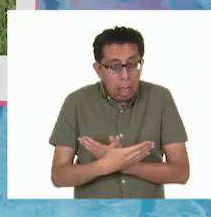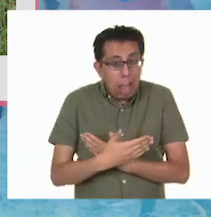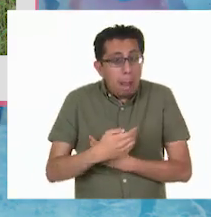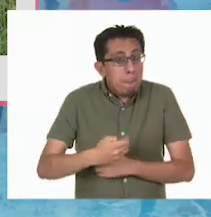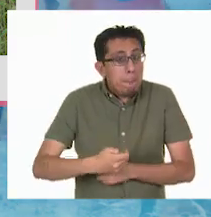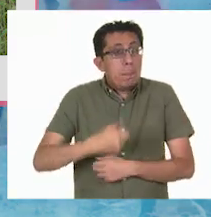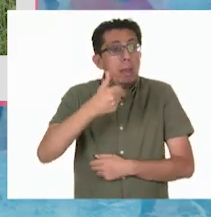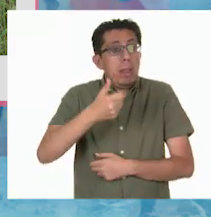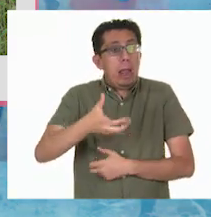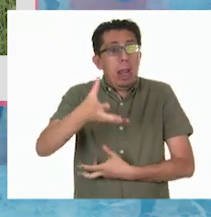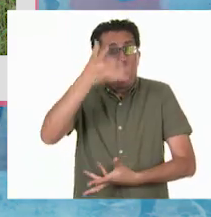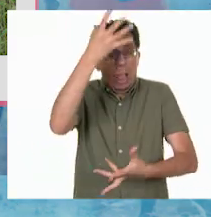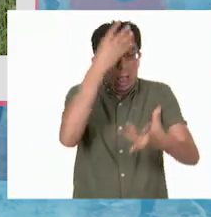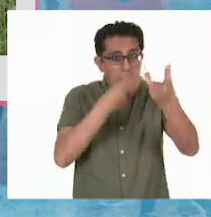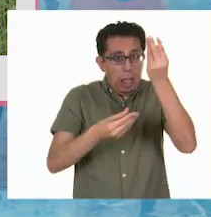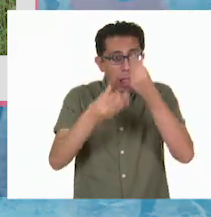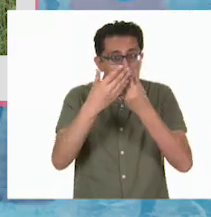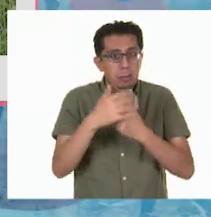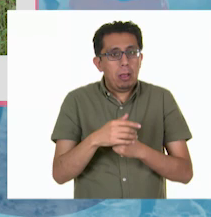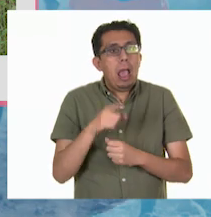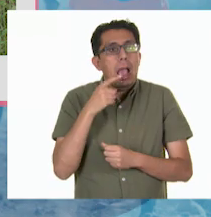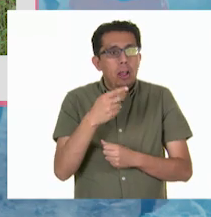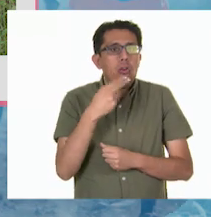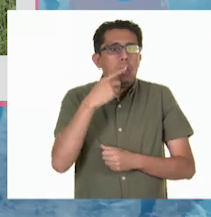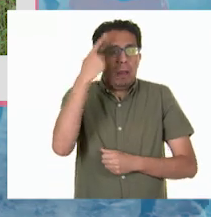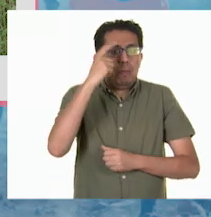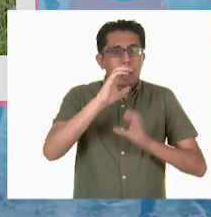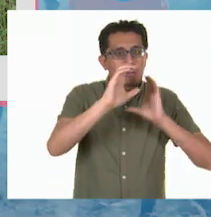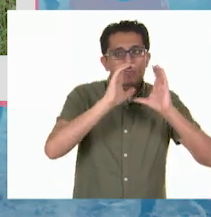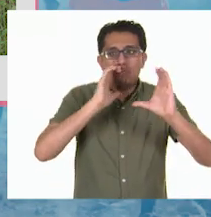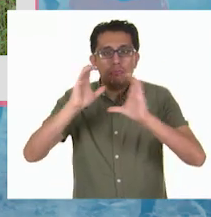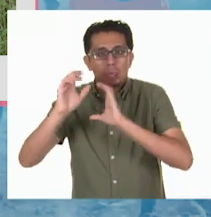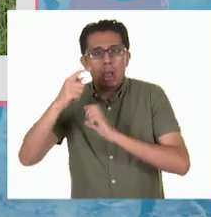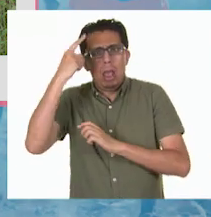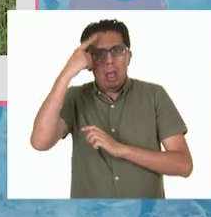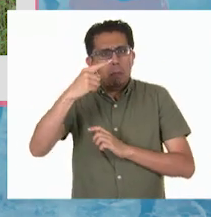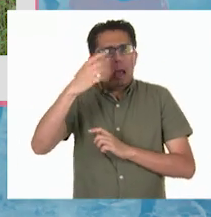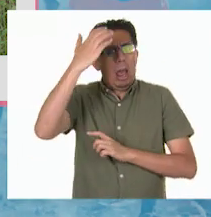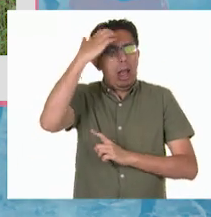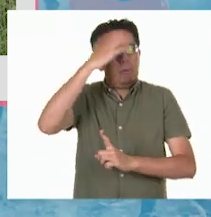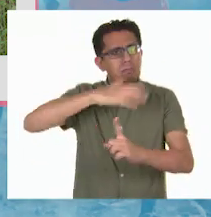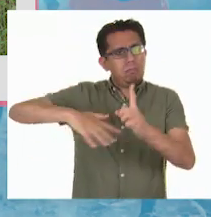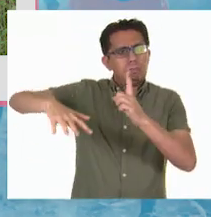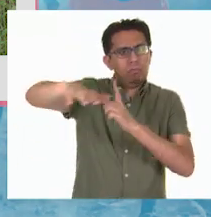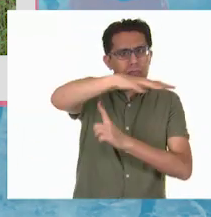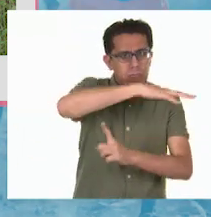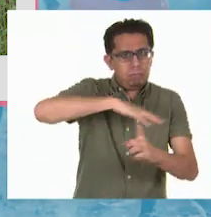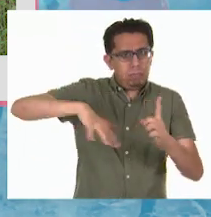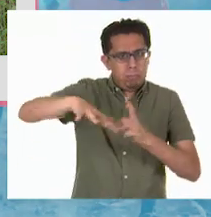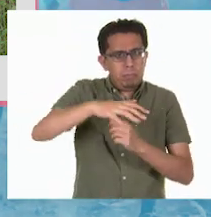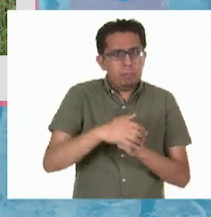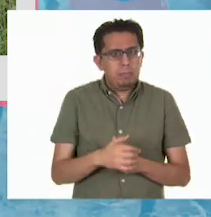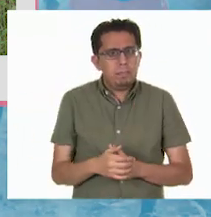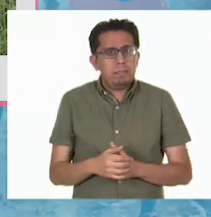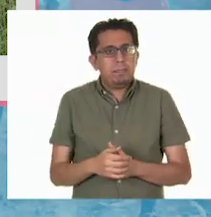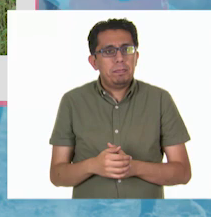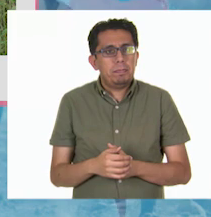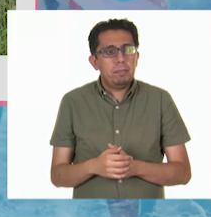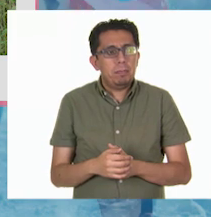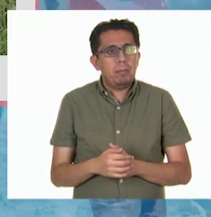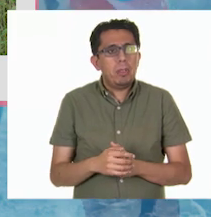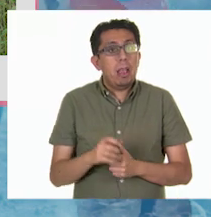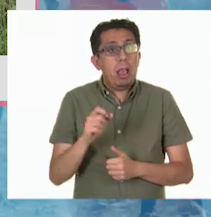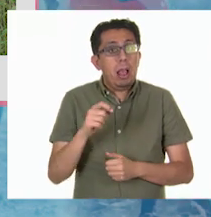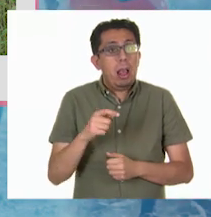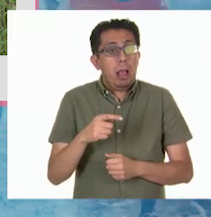el medio para el que usamos para comunicarnos con los demás y para conocer la realidad social y natural de nuestro entorno. En nuestro